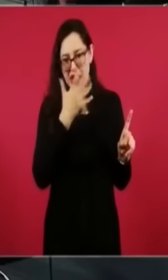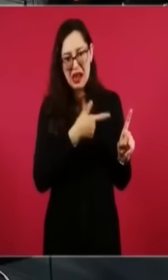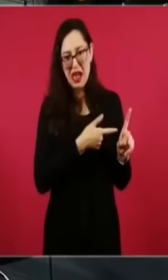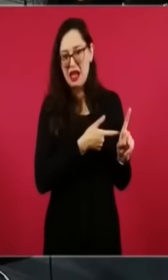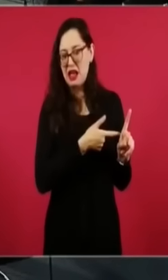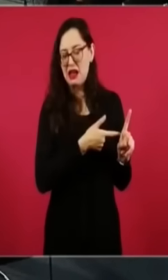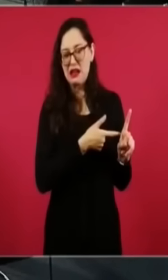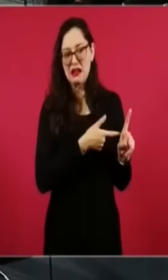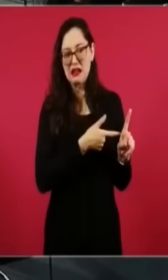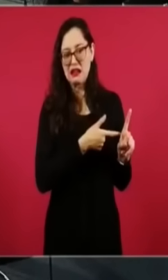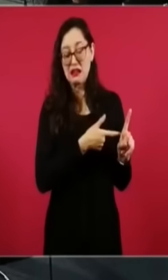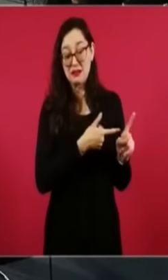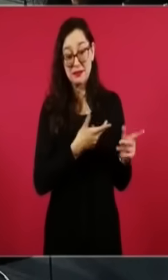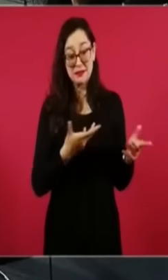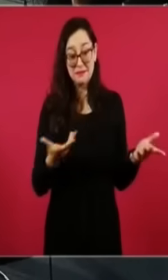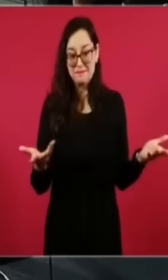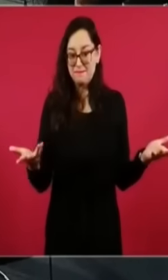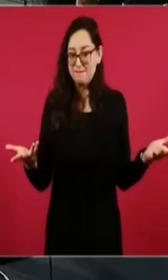presidente. Entonces,